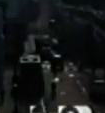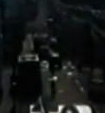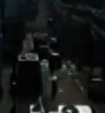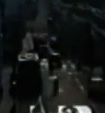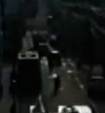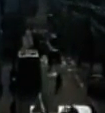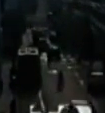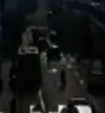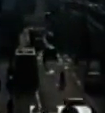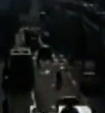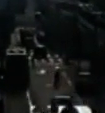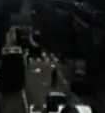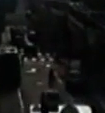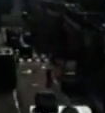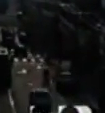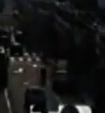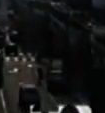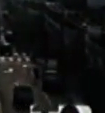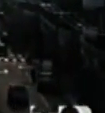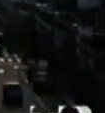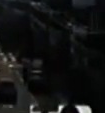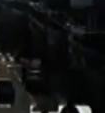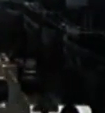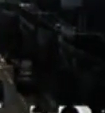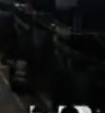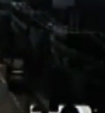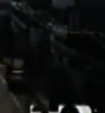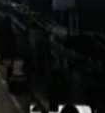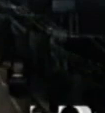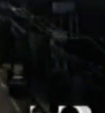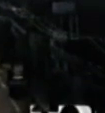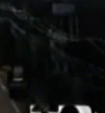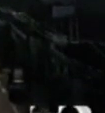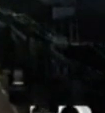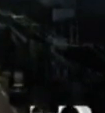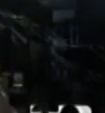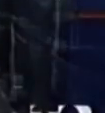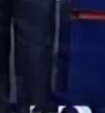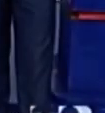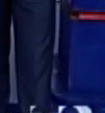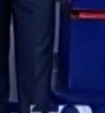toma le damos la bienvenida a la segunda emisión del Noticiero de la Comunidad. Muy buenos días.